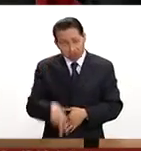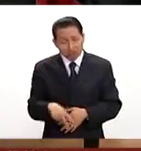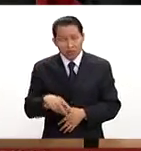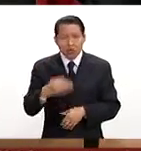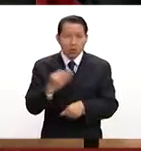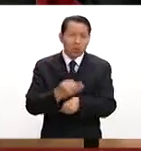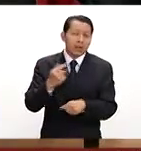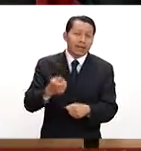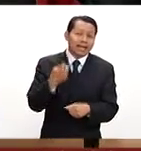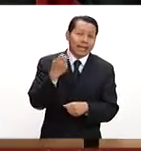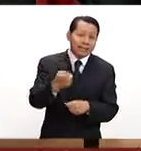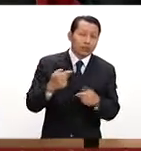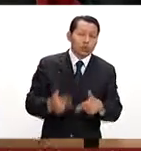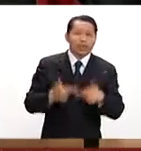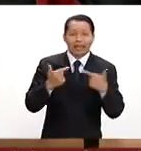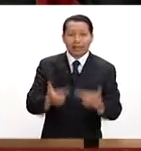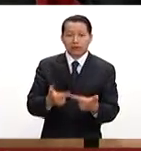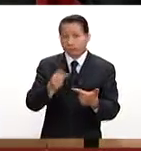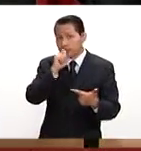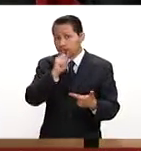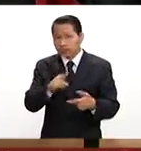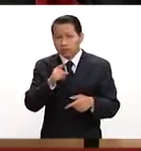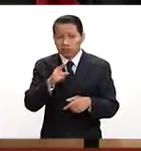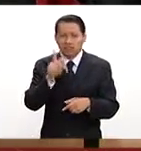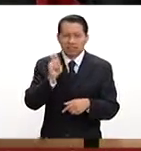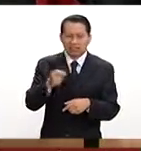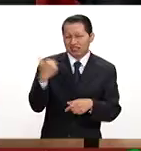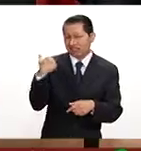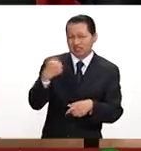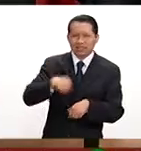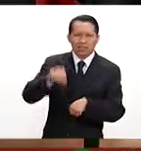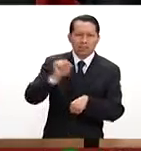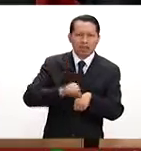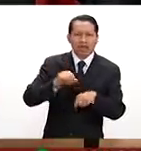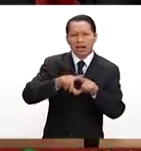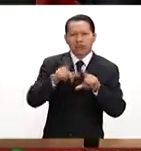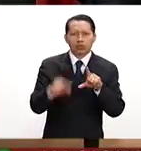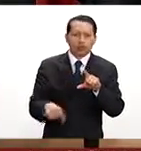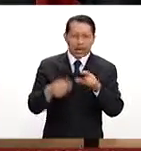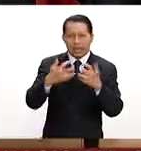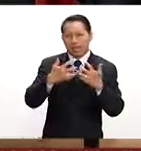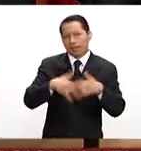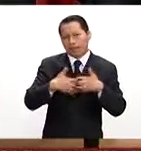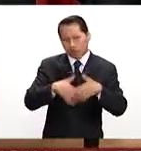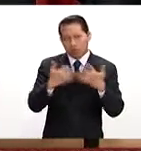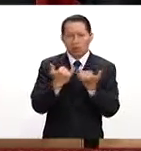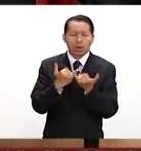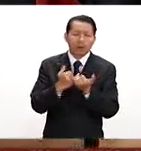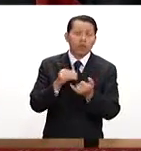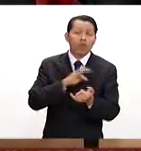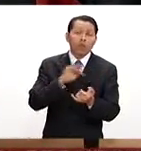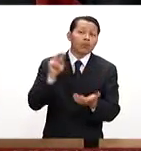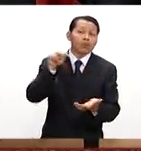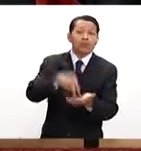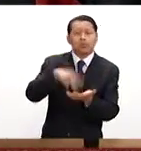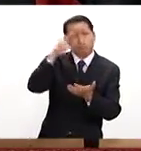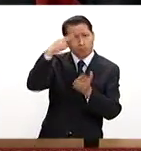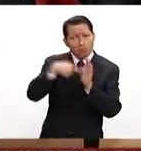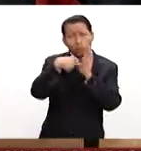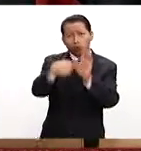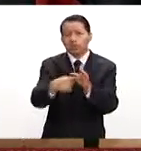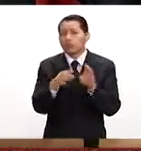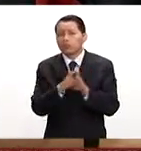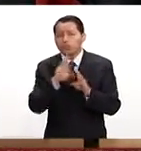esta generación, acaba de ser de la Semana Nacional del Emprendedor, tuvimos la oportunidad de estar ahí presentando los resultados de un estudio